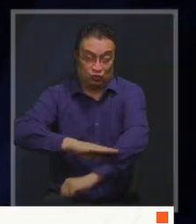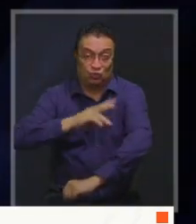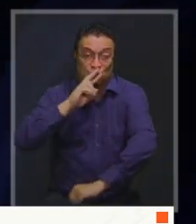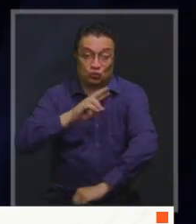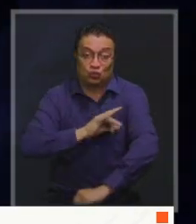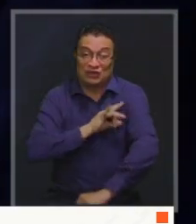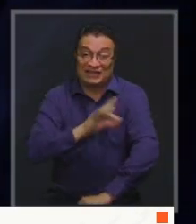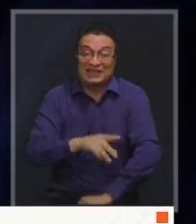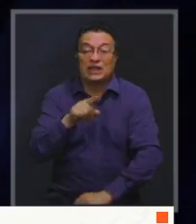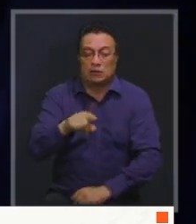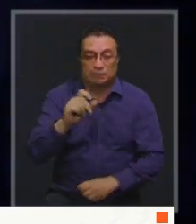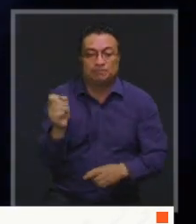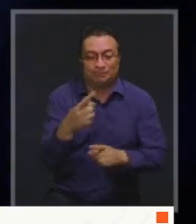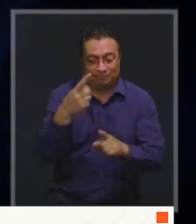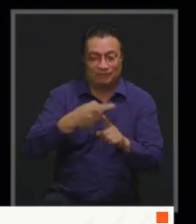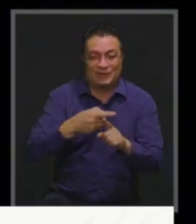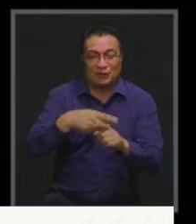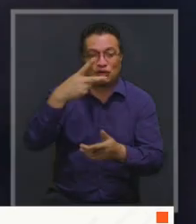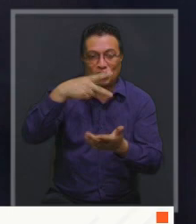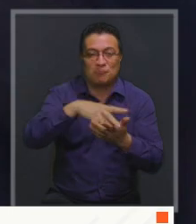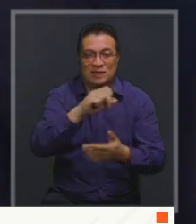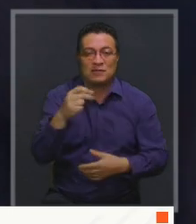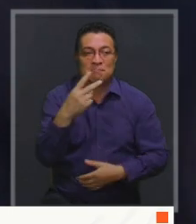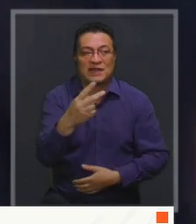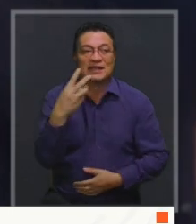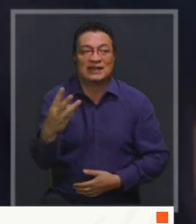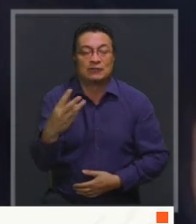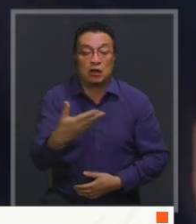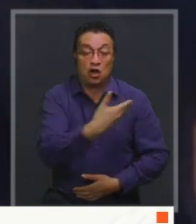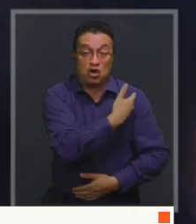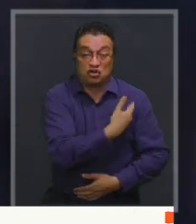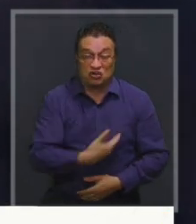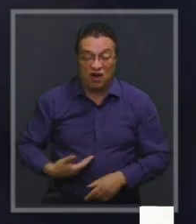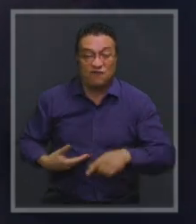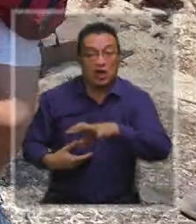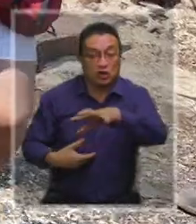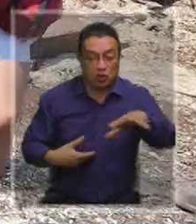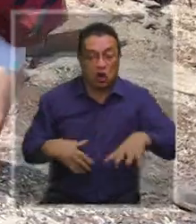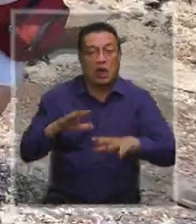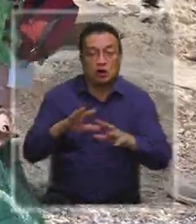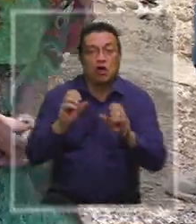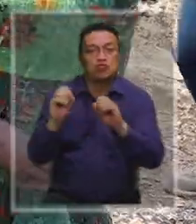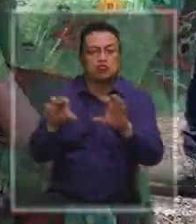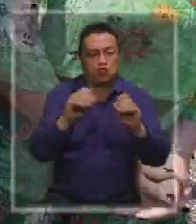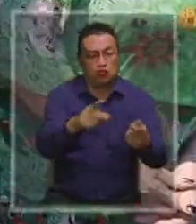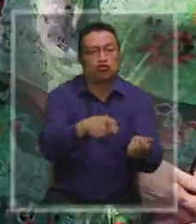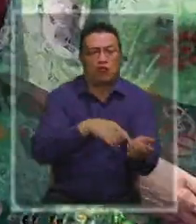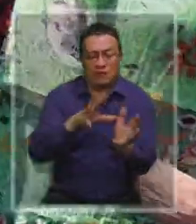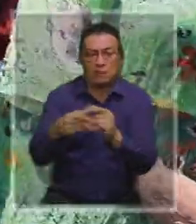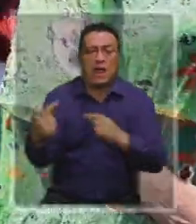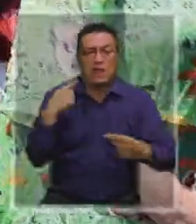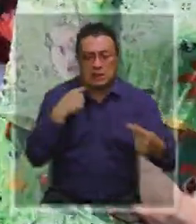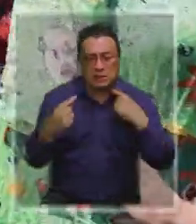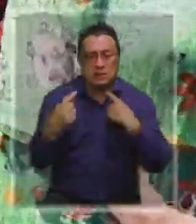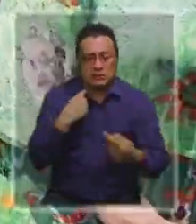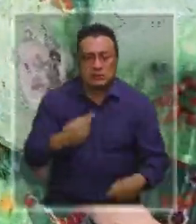continuará marcando los primeros meses del 2023 para el gobierno y cientos de familias afectadas.